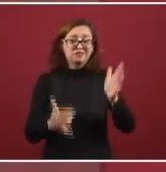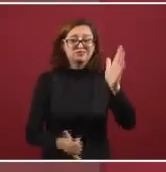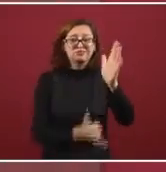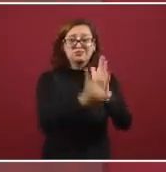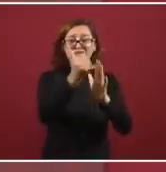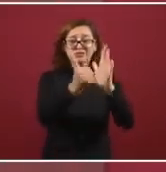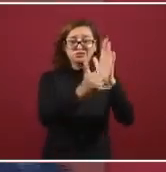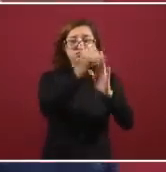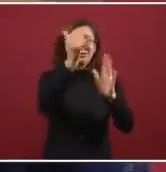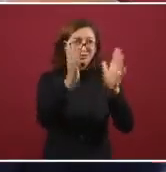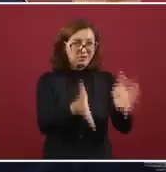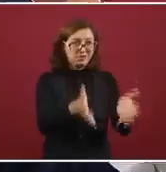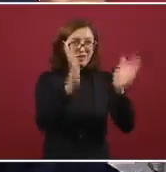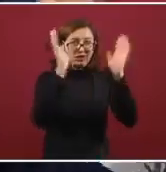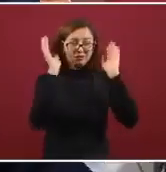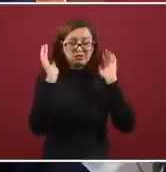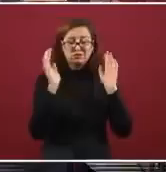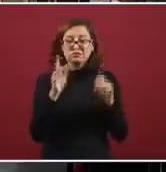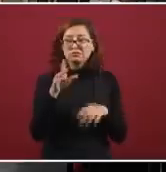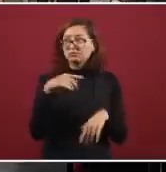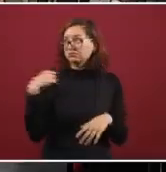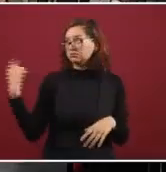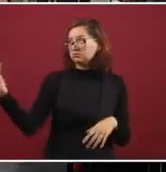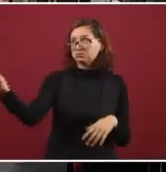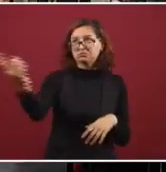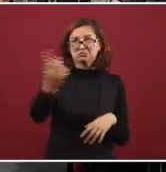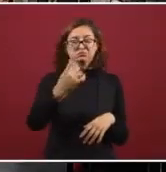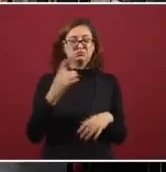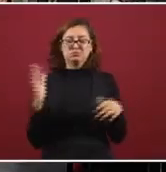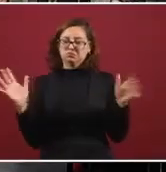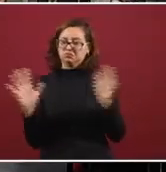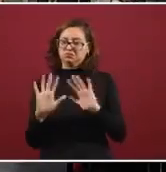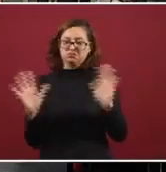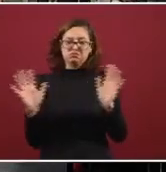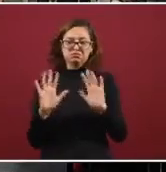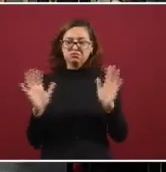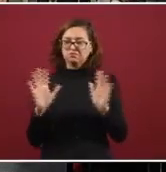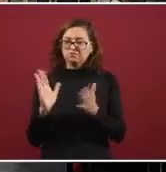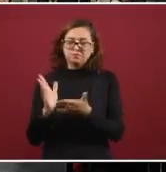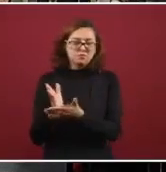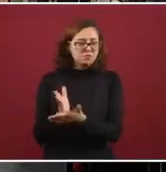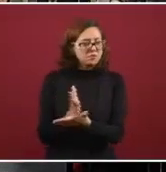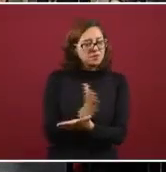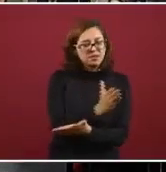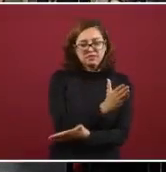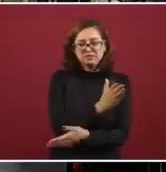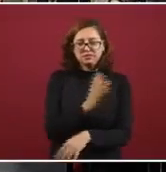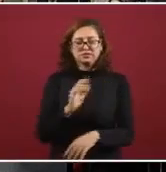es esto, sino ya un área